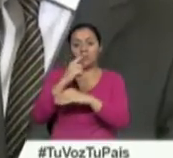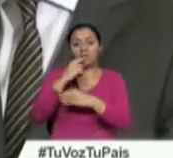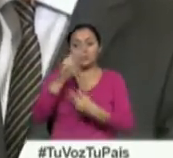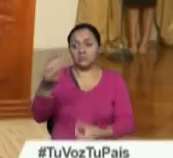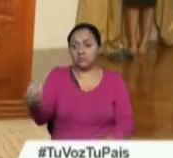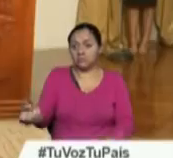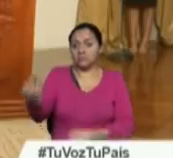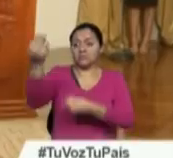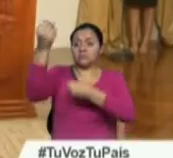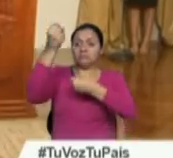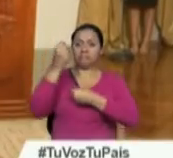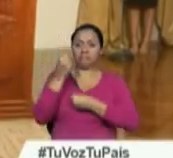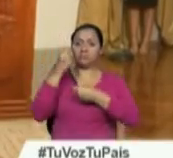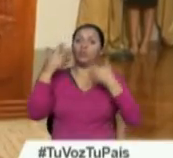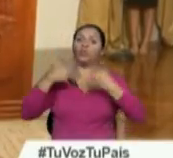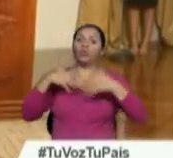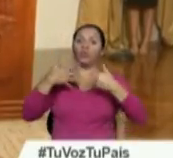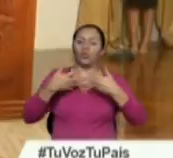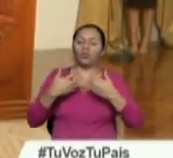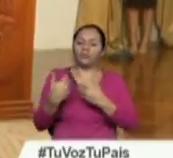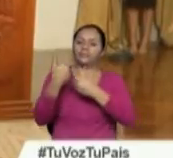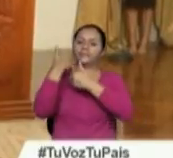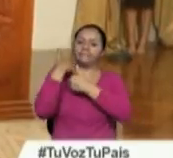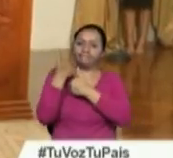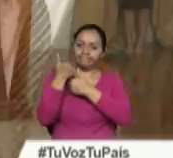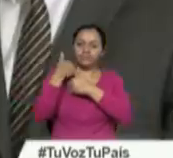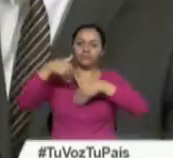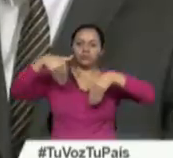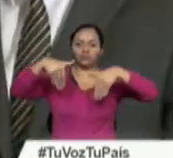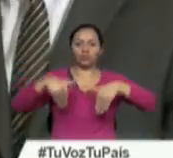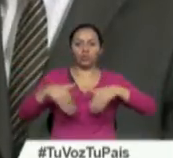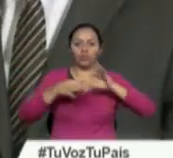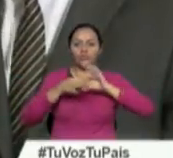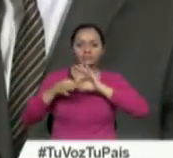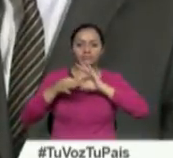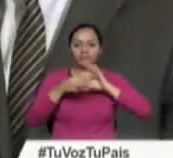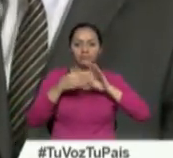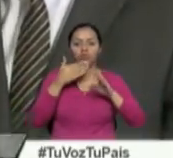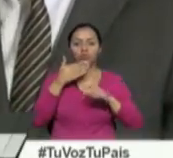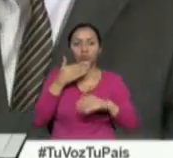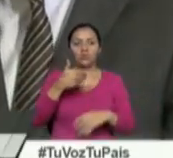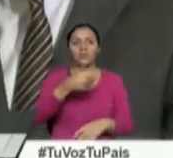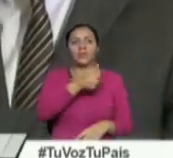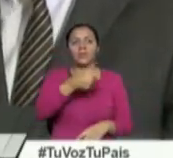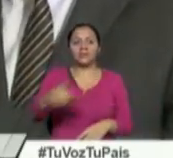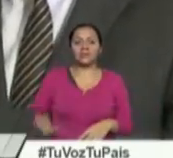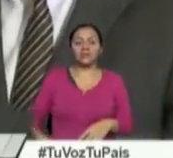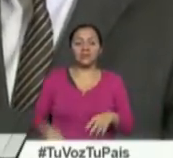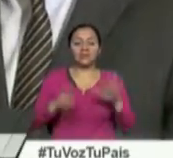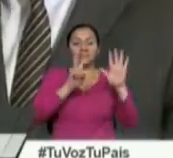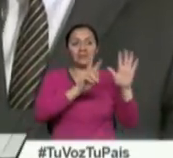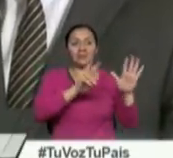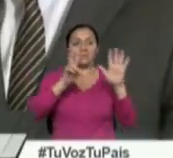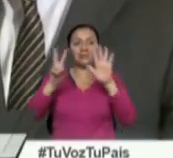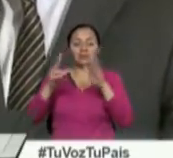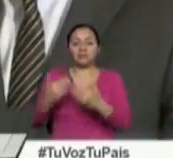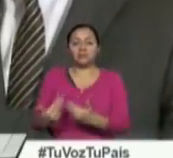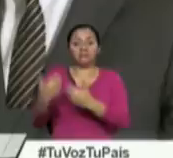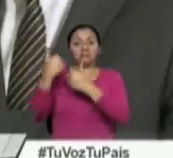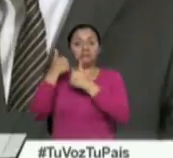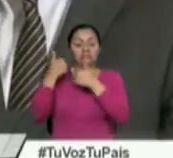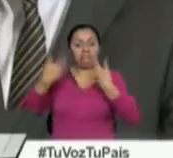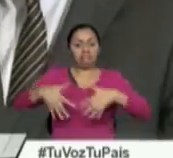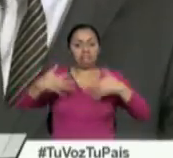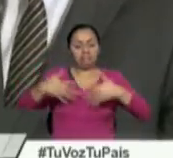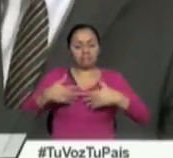de la solidaridad y la hermandad entre los pueblos del sur global. Para nosotros la presidencia del G77 es un honor, es